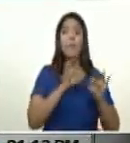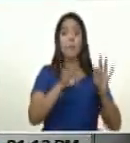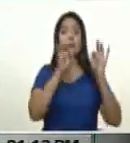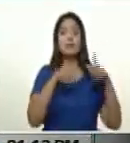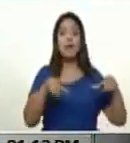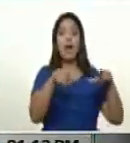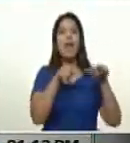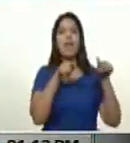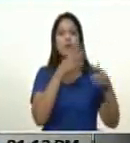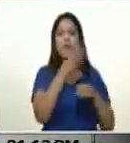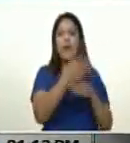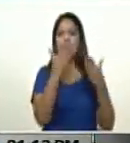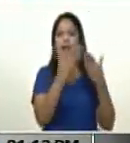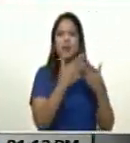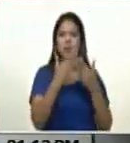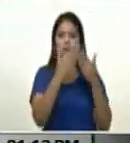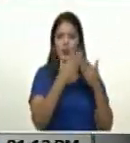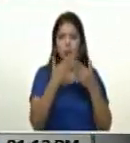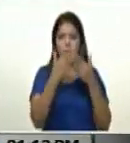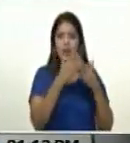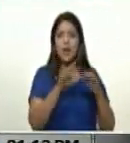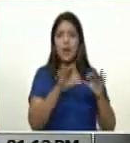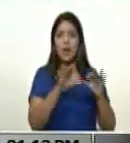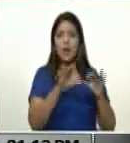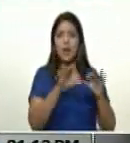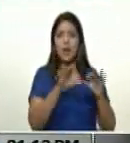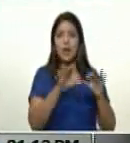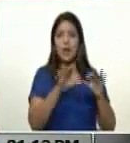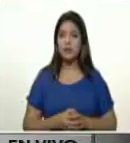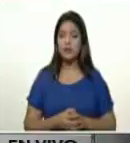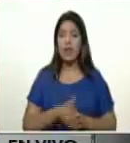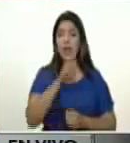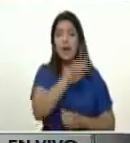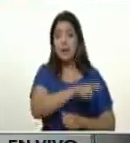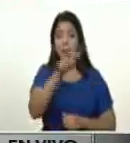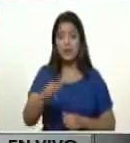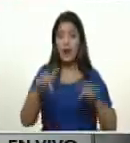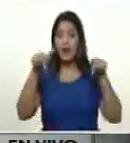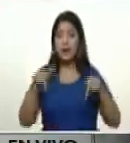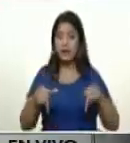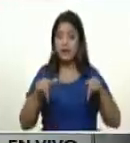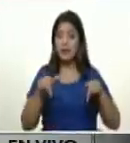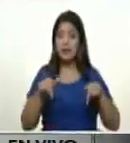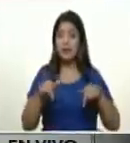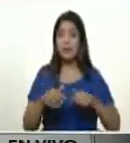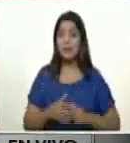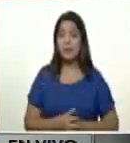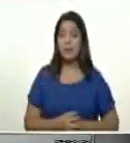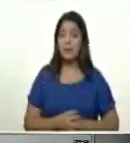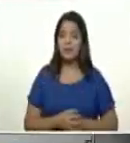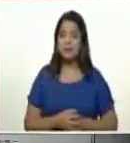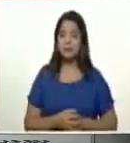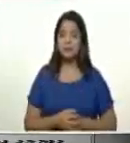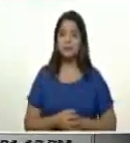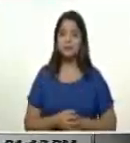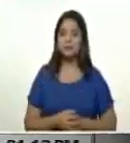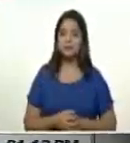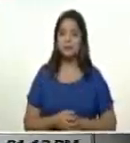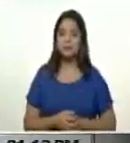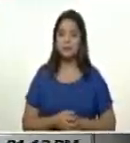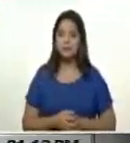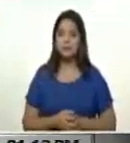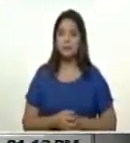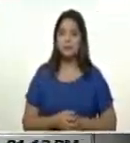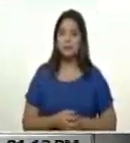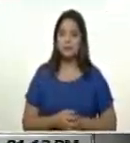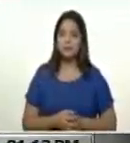ellos estudian, es el área. Los compañeros, esta parte de manera manual, donde hoy día con